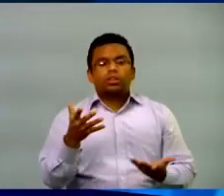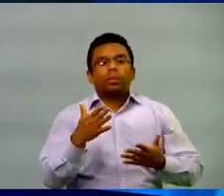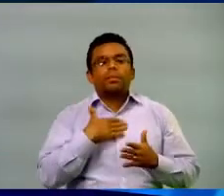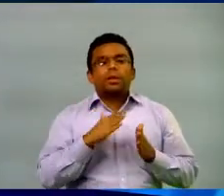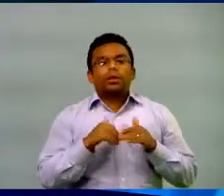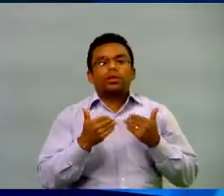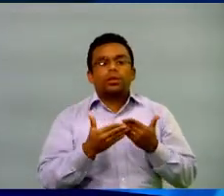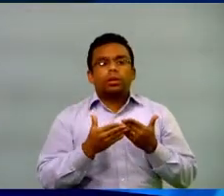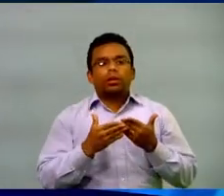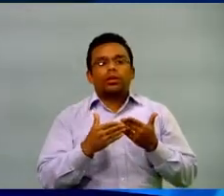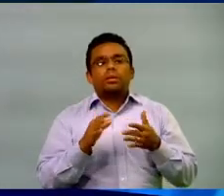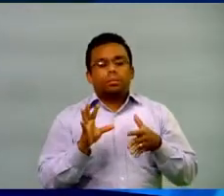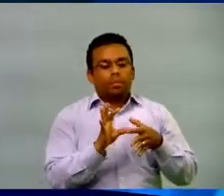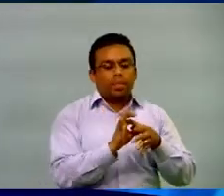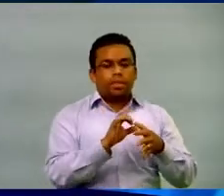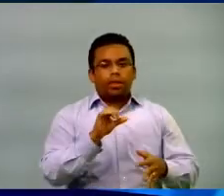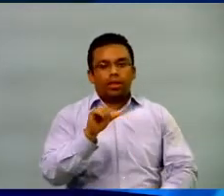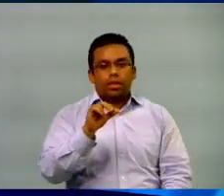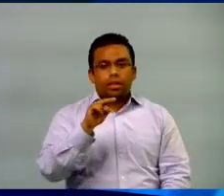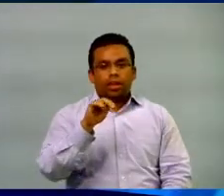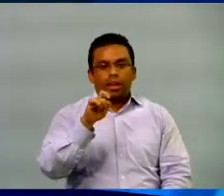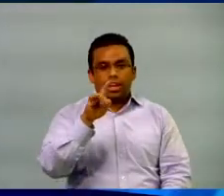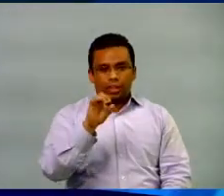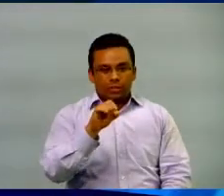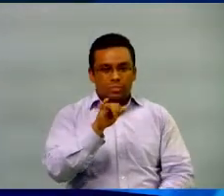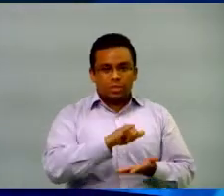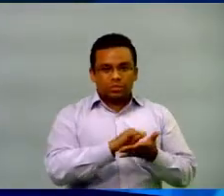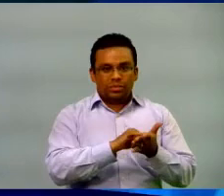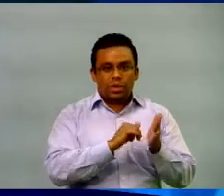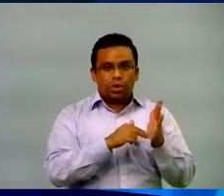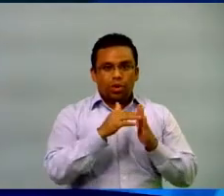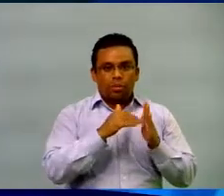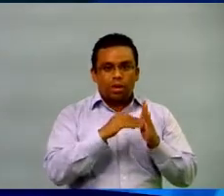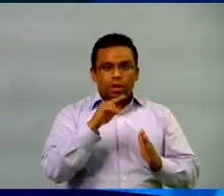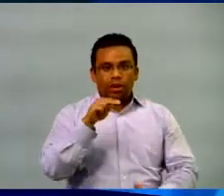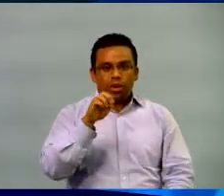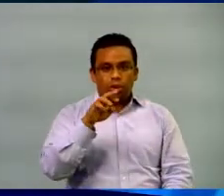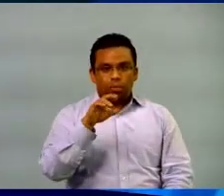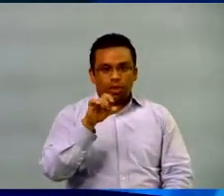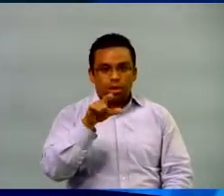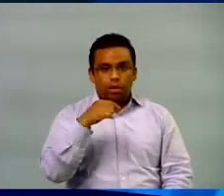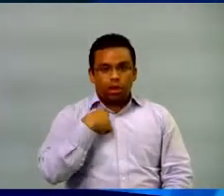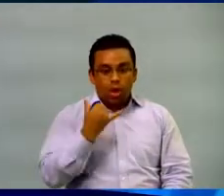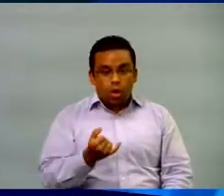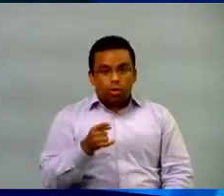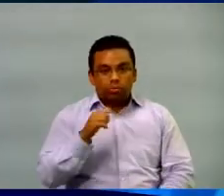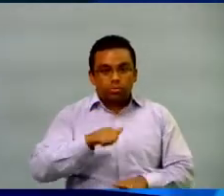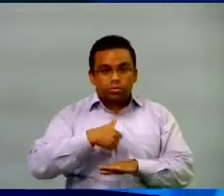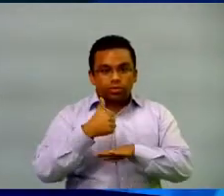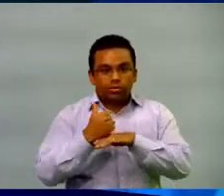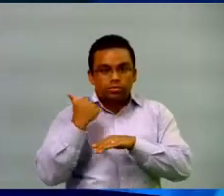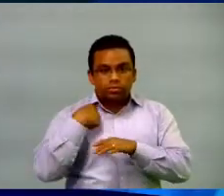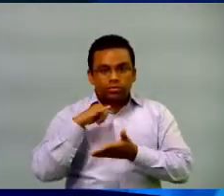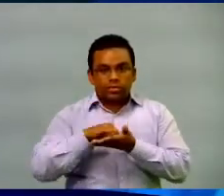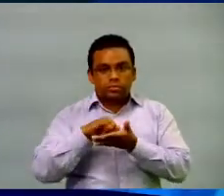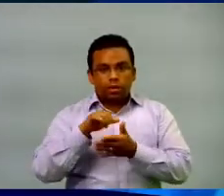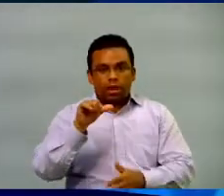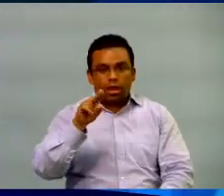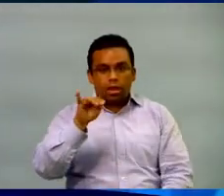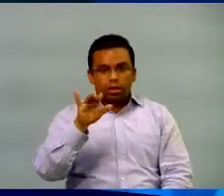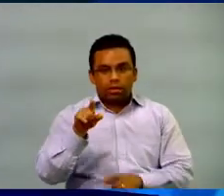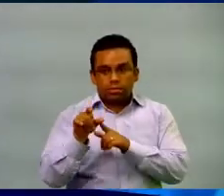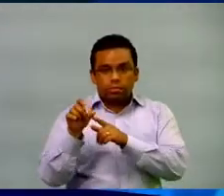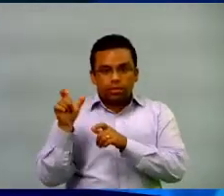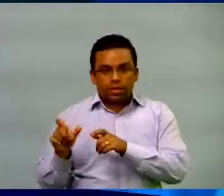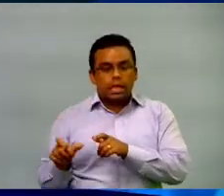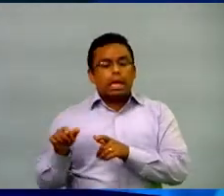era anexo a la Normal Superior de Señoritas de Bucaramanga, donde es egresada la directora actual de la ANE, Marta Suárez. Entonces,